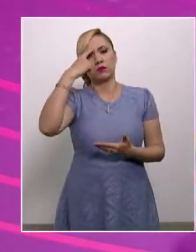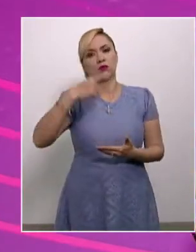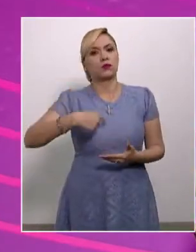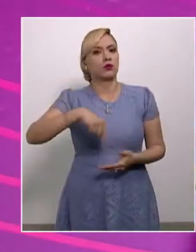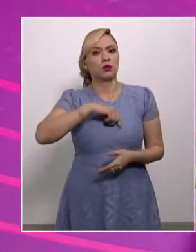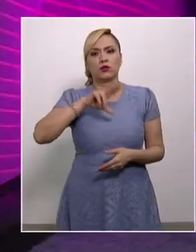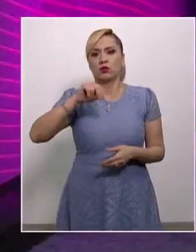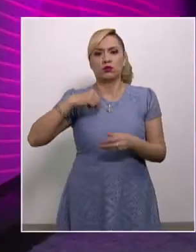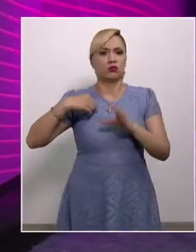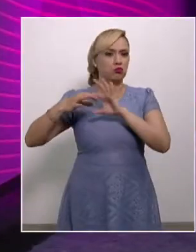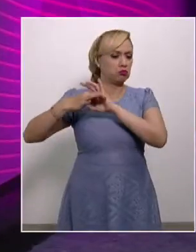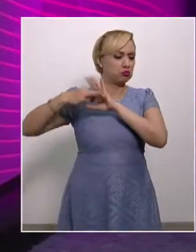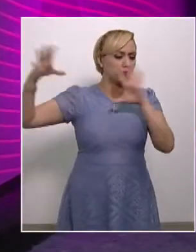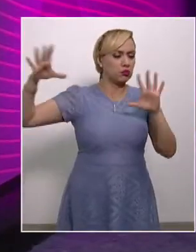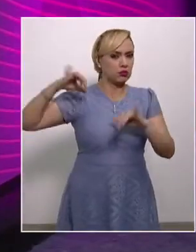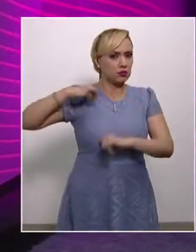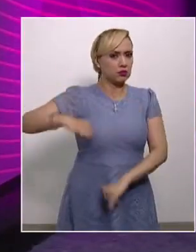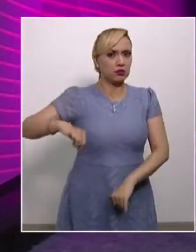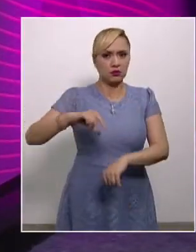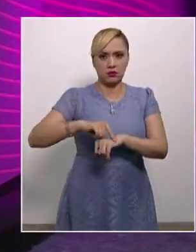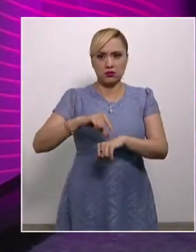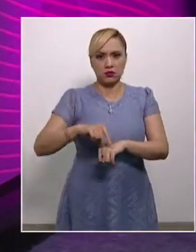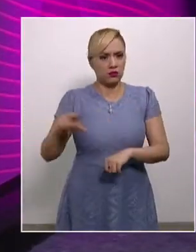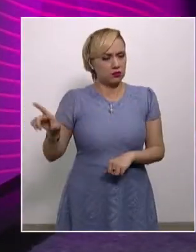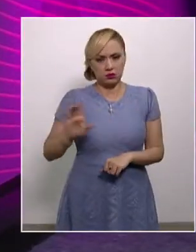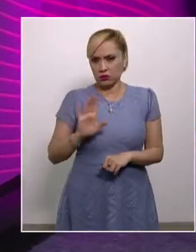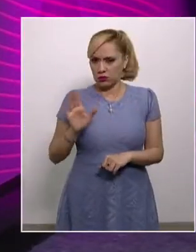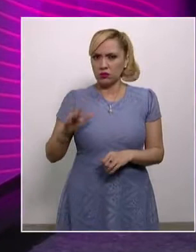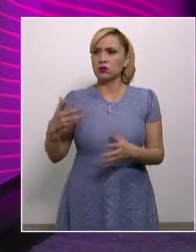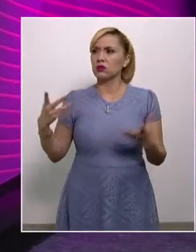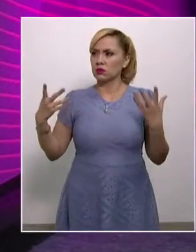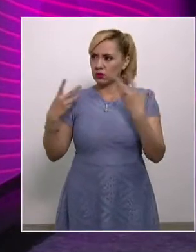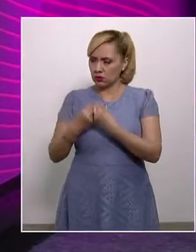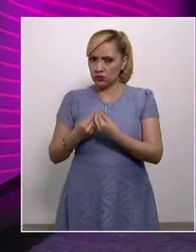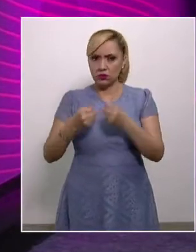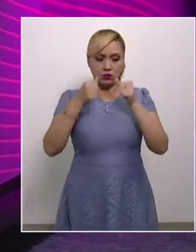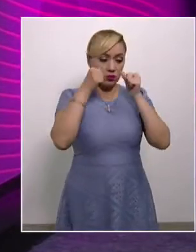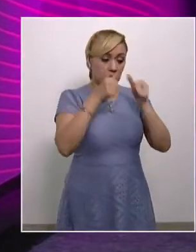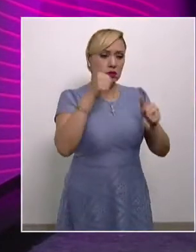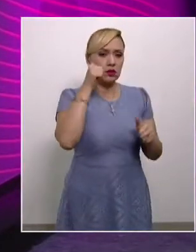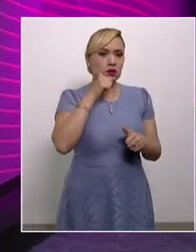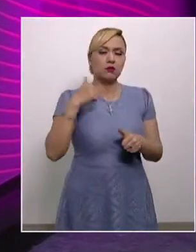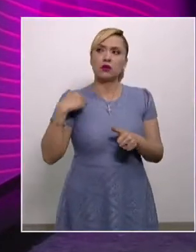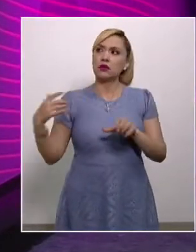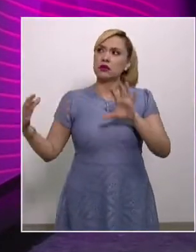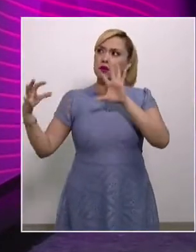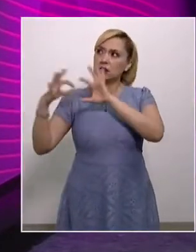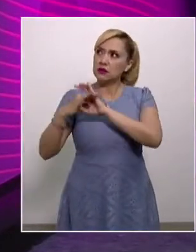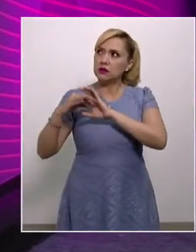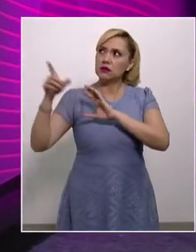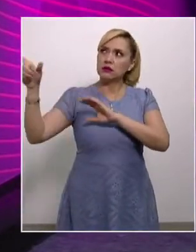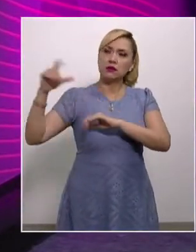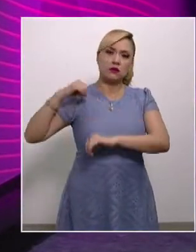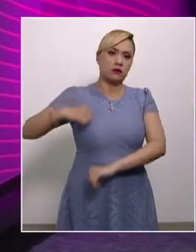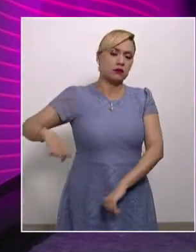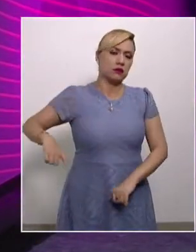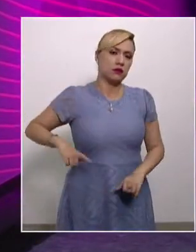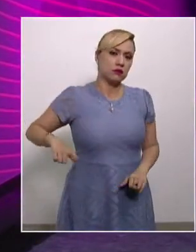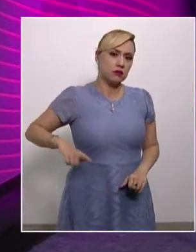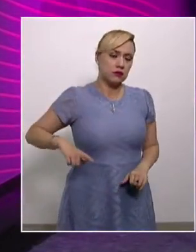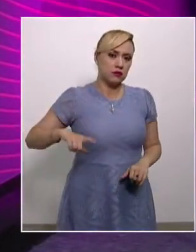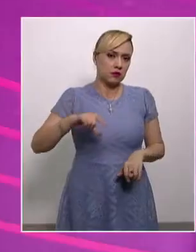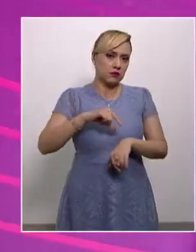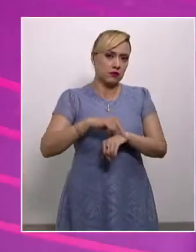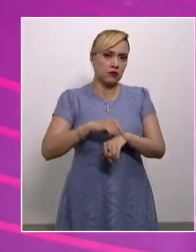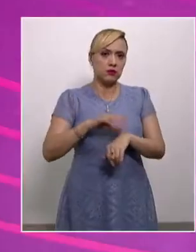estamos peleados con Secretaría de Salud, al contrario. Nosotros, de hecho, todo el trabajo que hacemos de atención siempre lo hacemos vinculado a sector salud, porque nosotros no